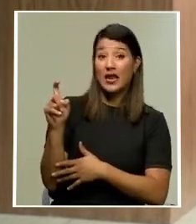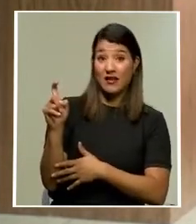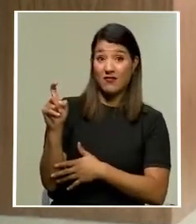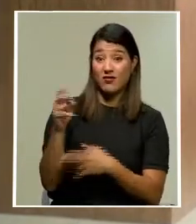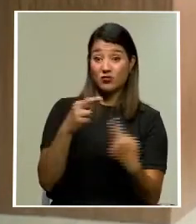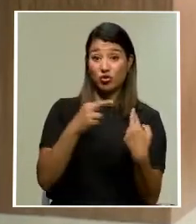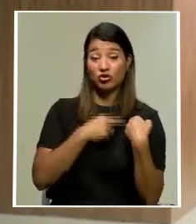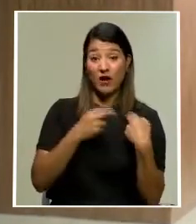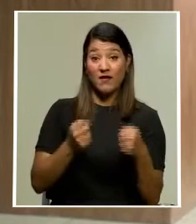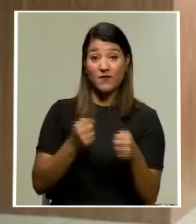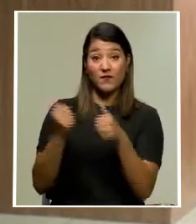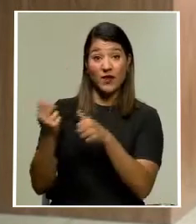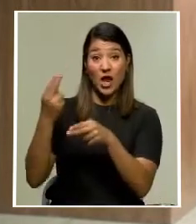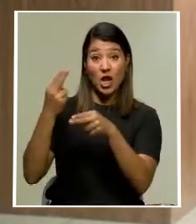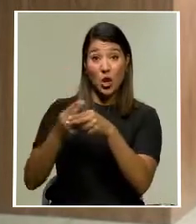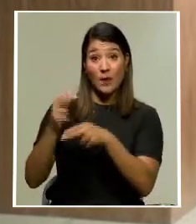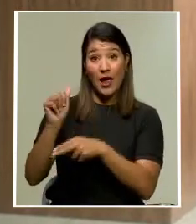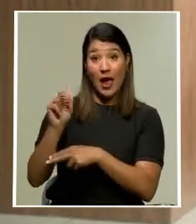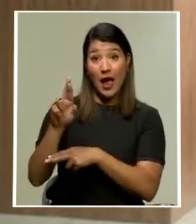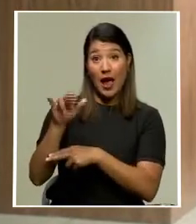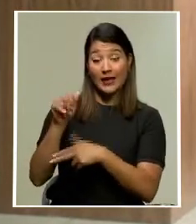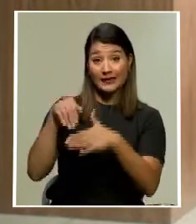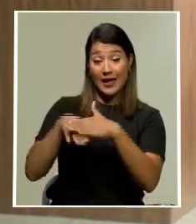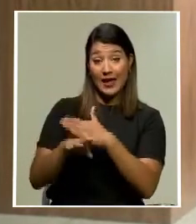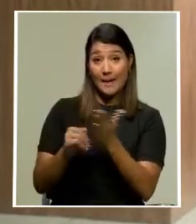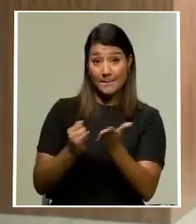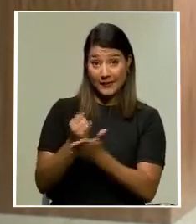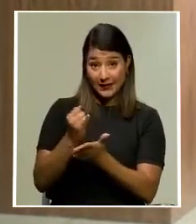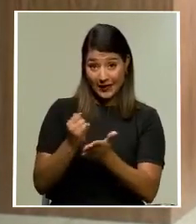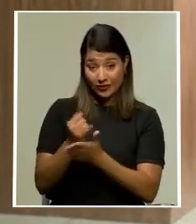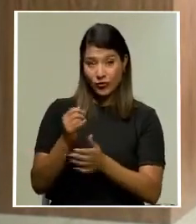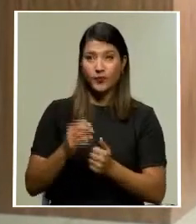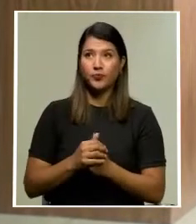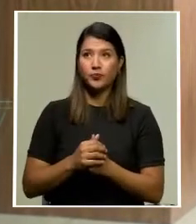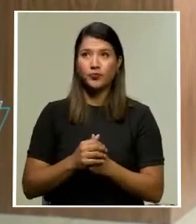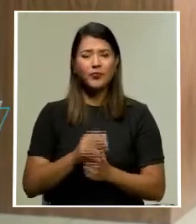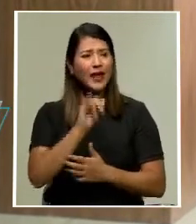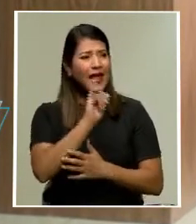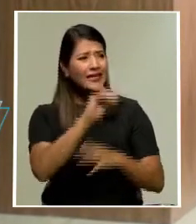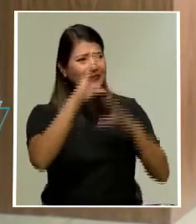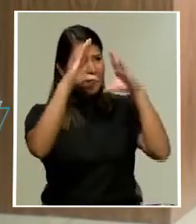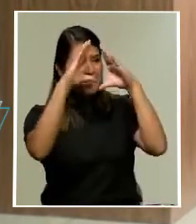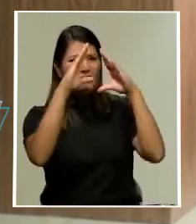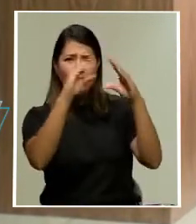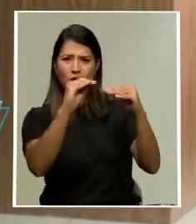penal. Pero resulta que esta información que saca La Nación en su primera página es